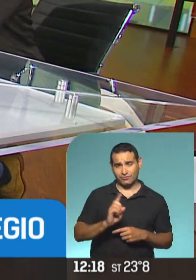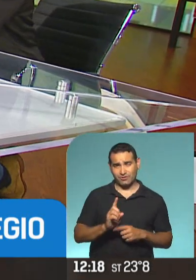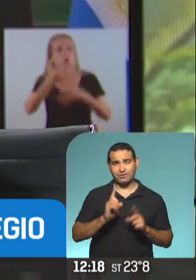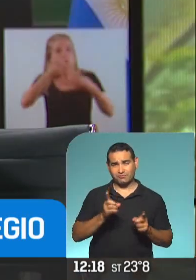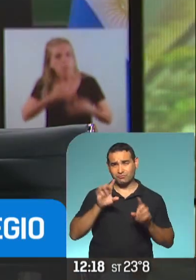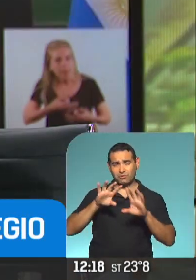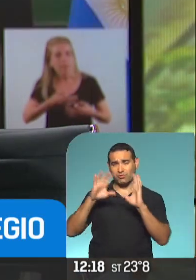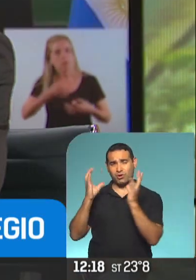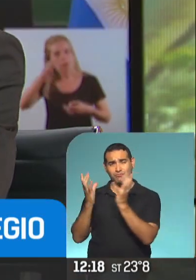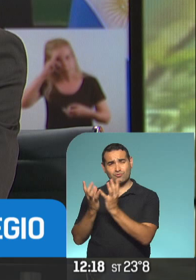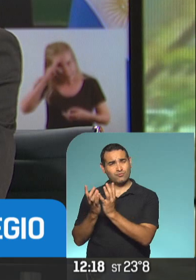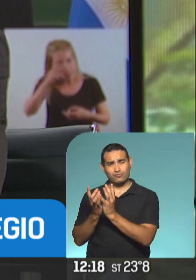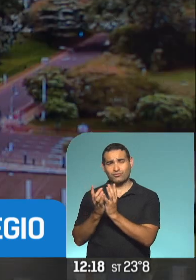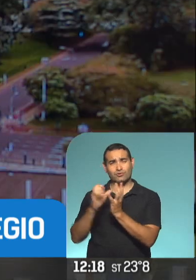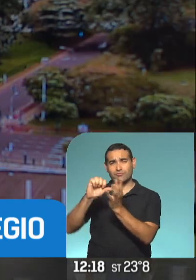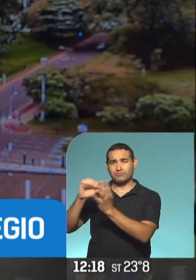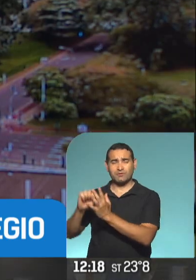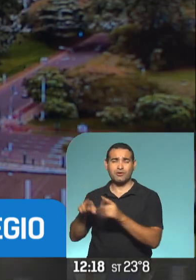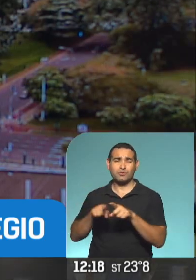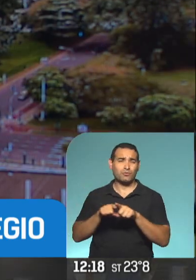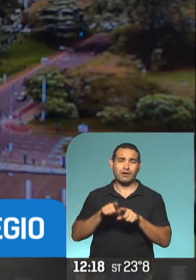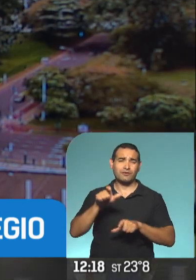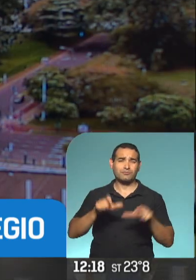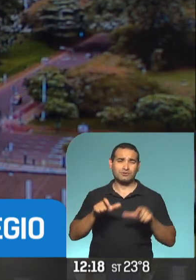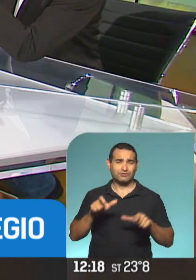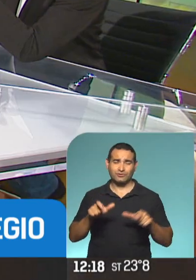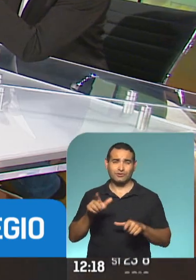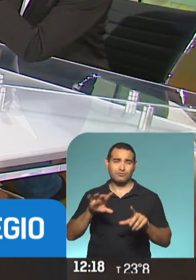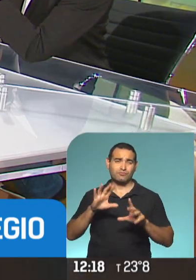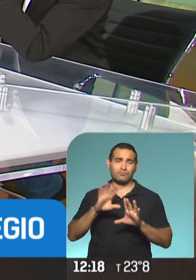en el mundo. Sí, Hay sí, la muchas- desesperación es sí. mundial y sabemos que faltan mismo vacunas. en